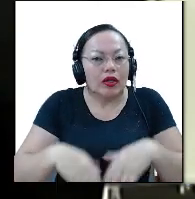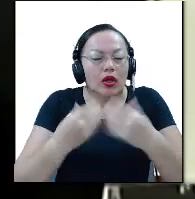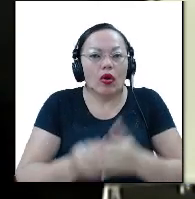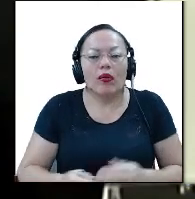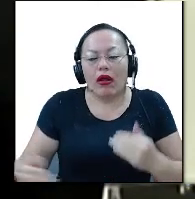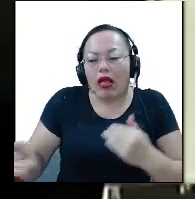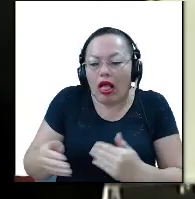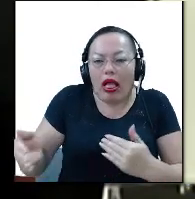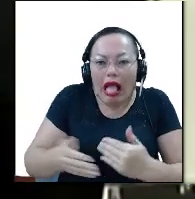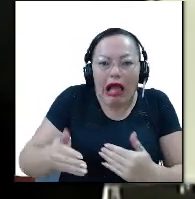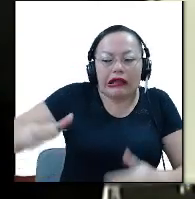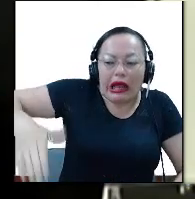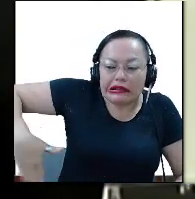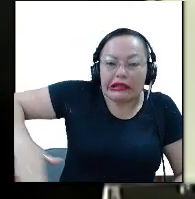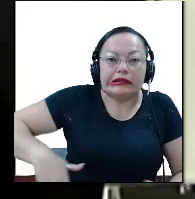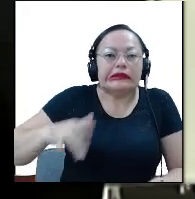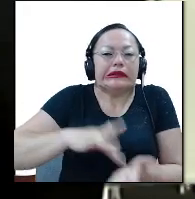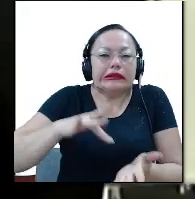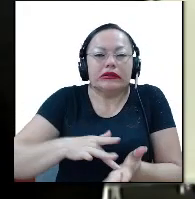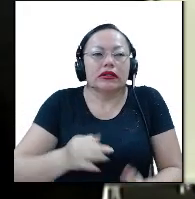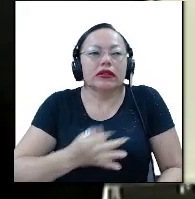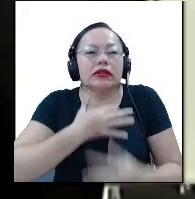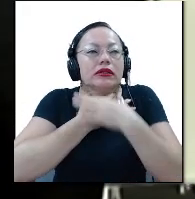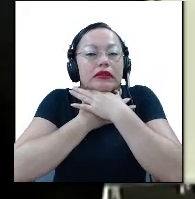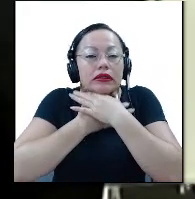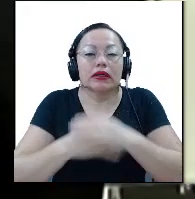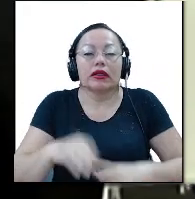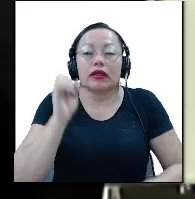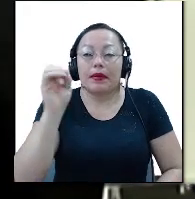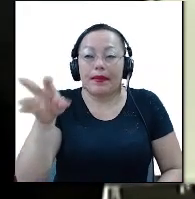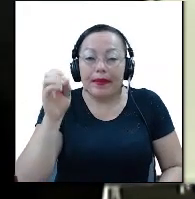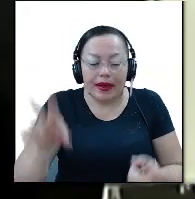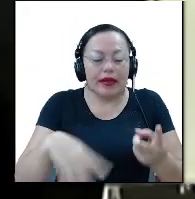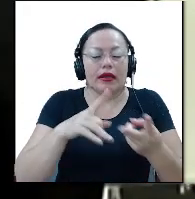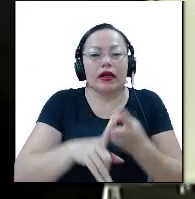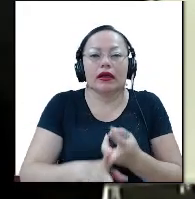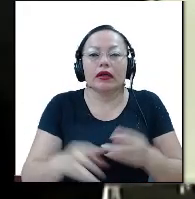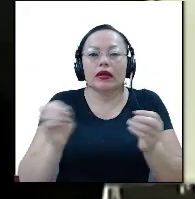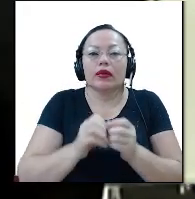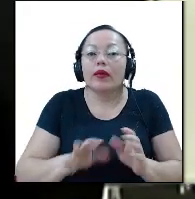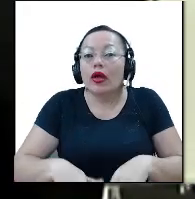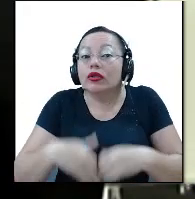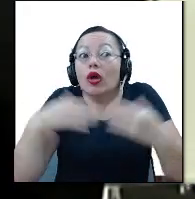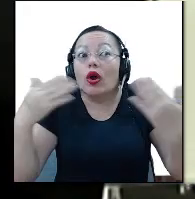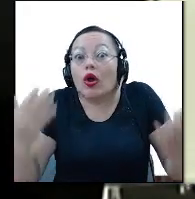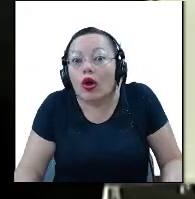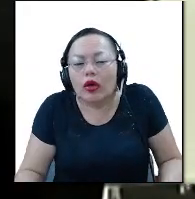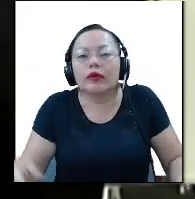acumular deudas, si tiene deudas bancarias y en lo posible tiene cómo